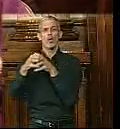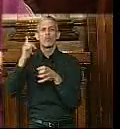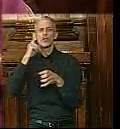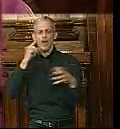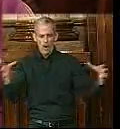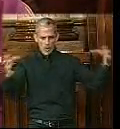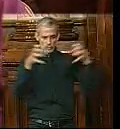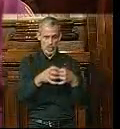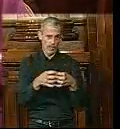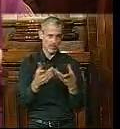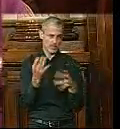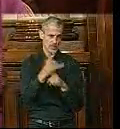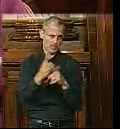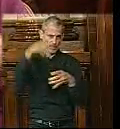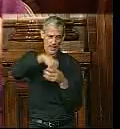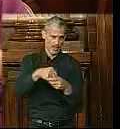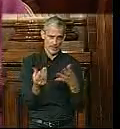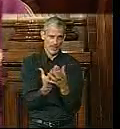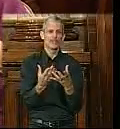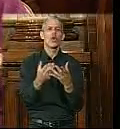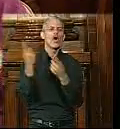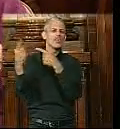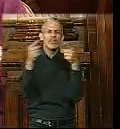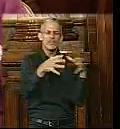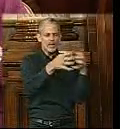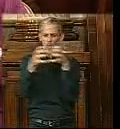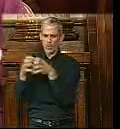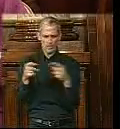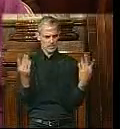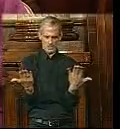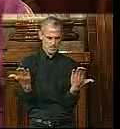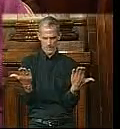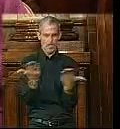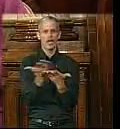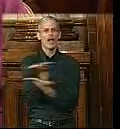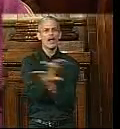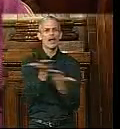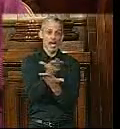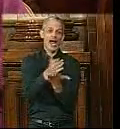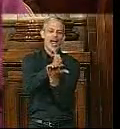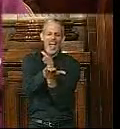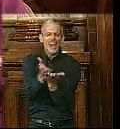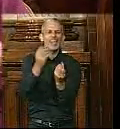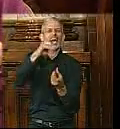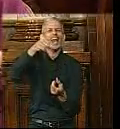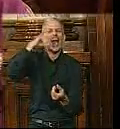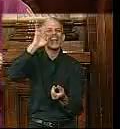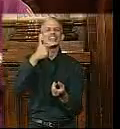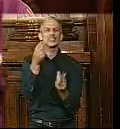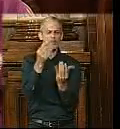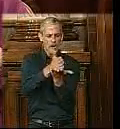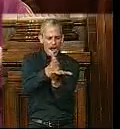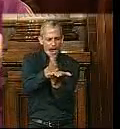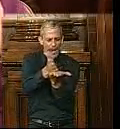sorda y los oyentes también, digamos, diferentes comunidades interactuando, y el nombre de Canales justamente sale también